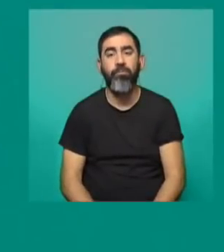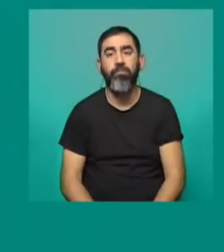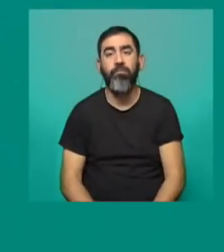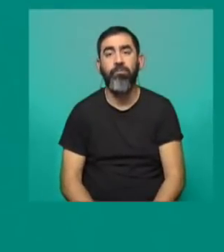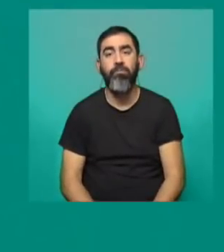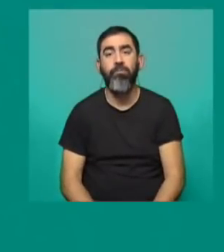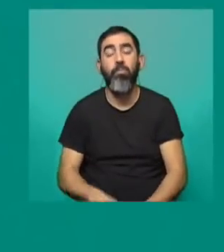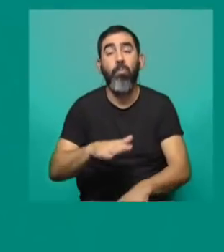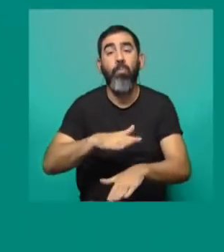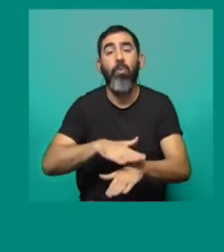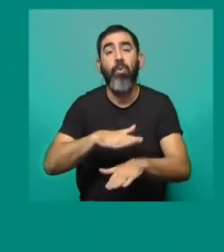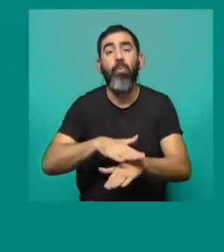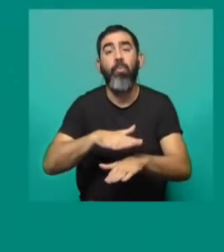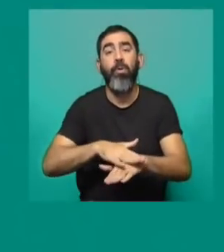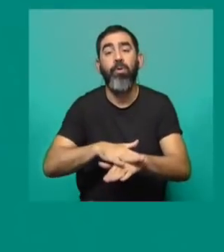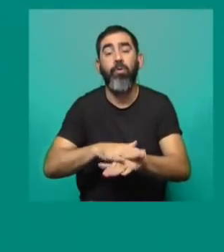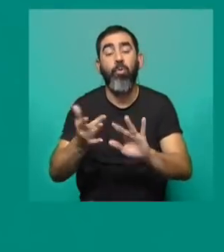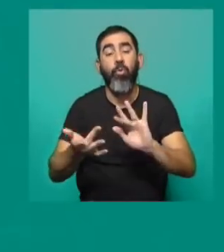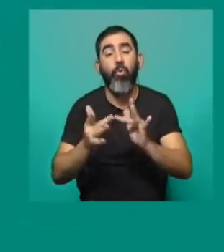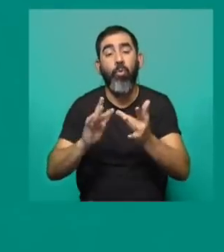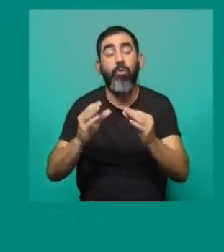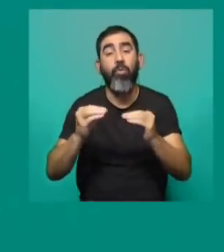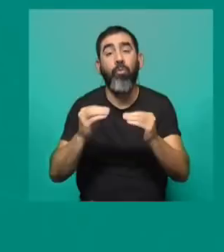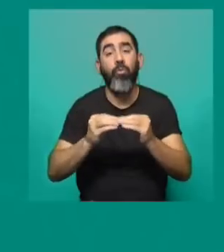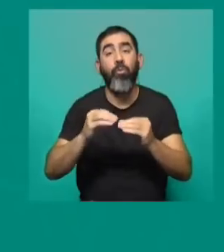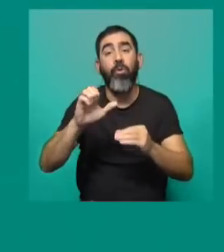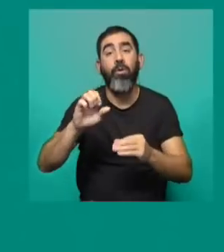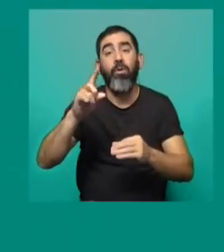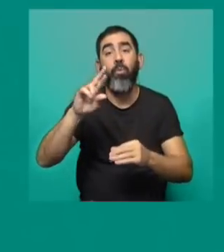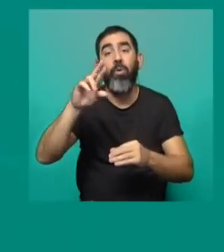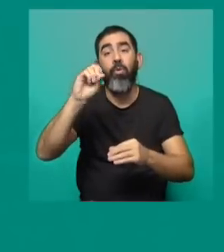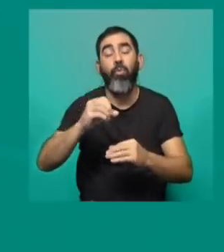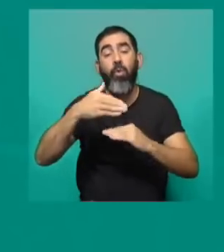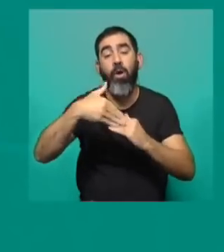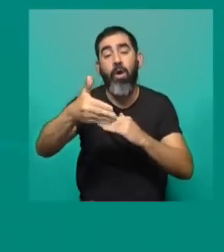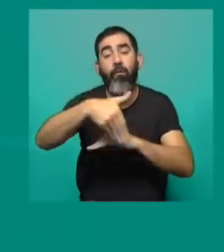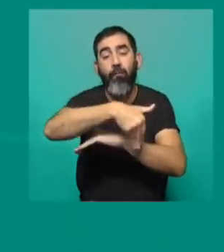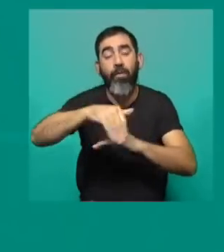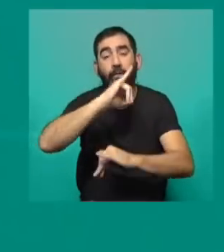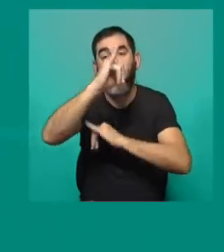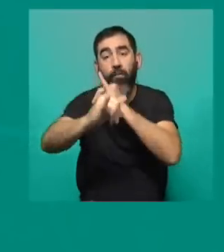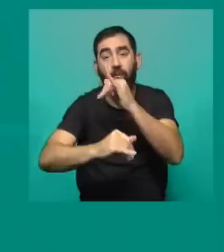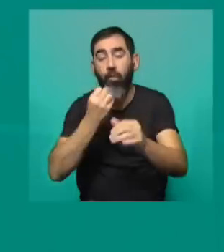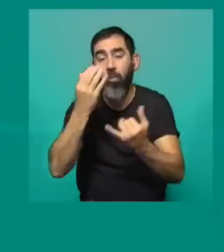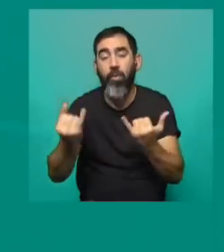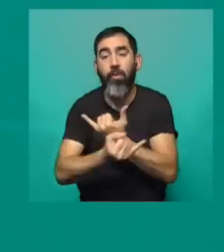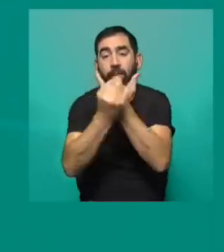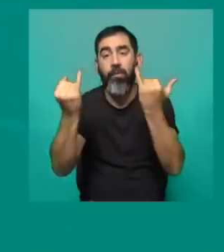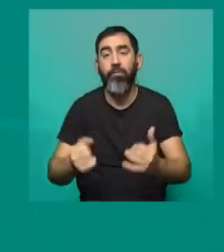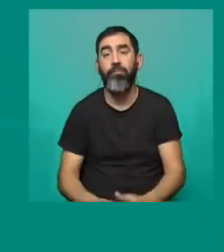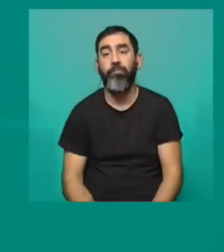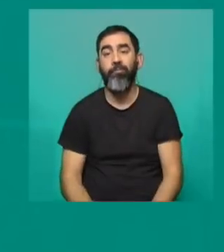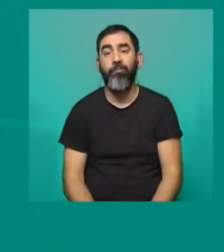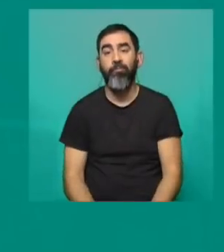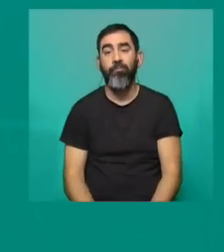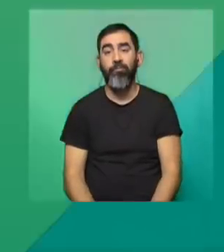ahora es momento de irnos a el contacto de nuestro compañero Eduardo Delgado desde exteriores con información muy buenos días Eduardo